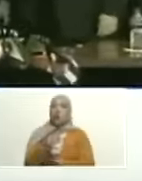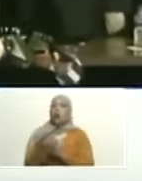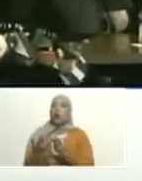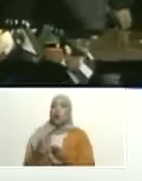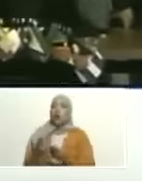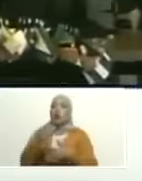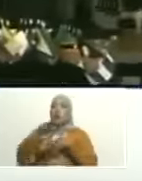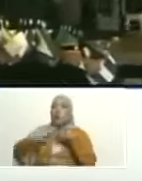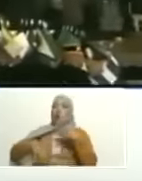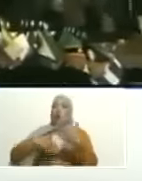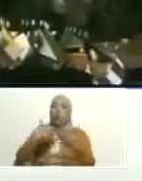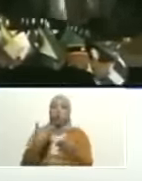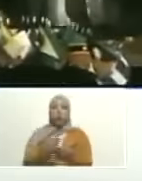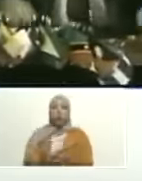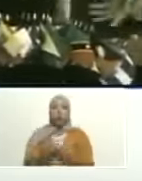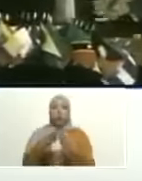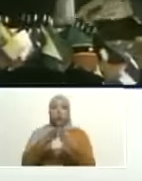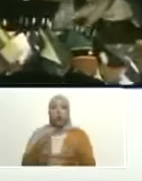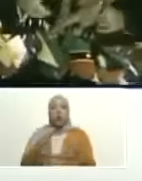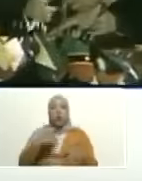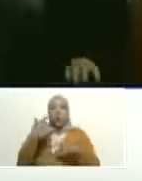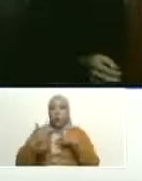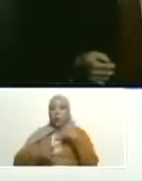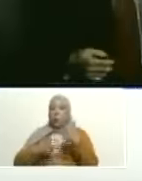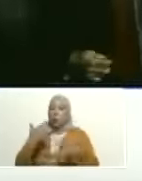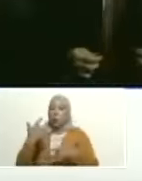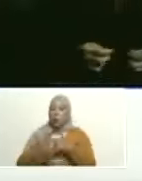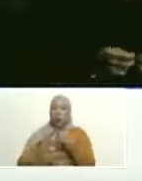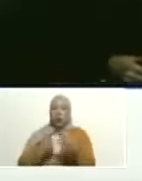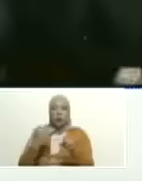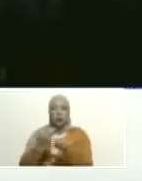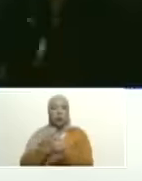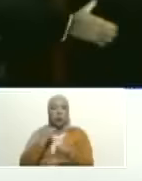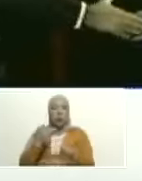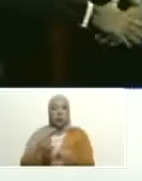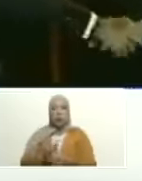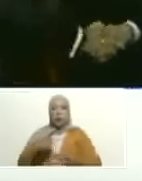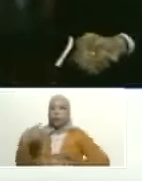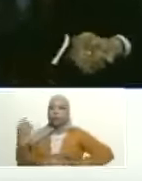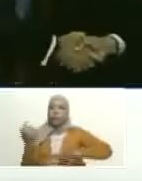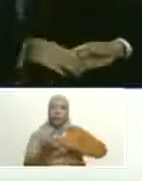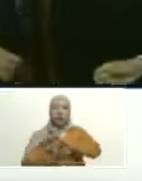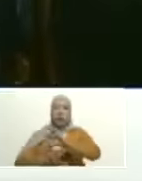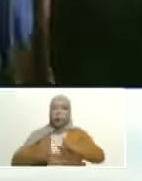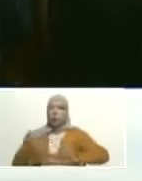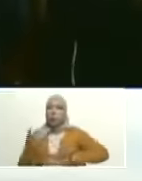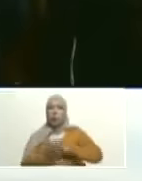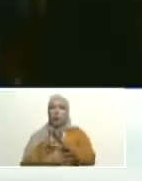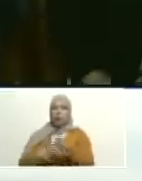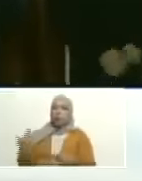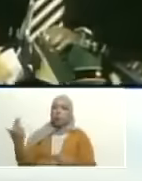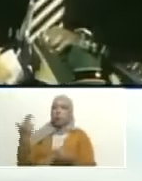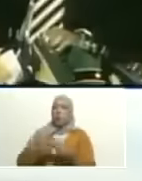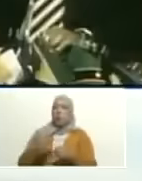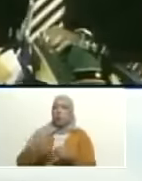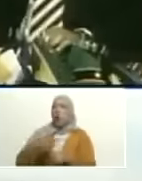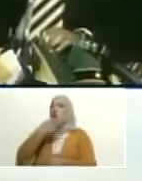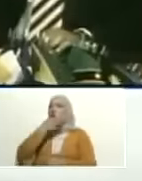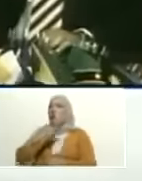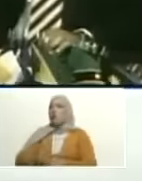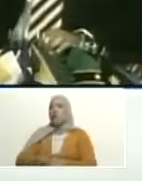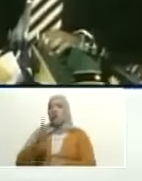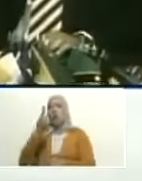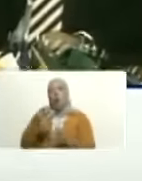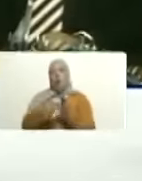por todo lo que nos tocó, el sabotaje petrolero de diciembre 2002,